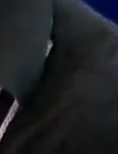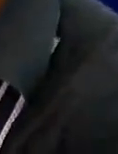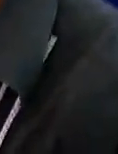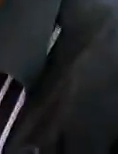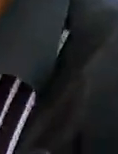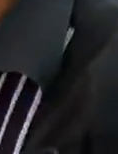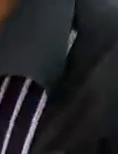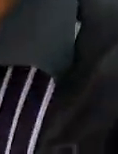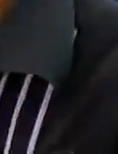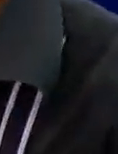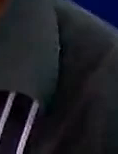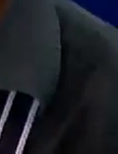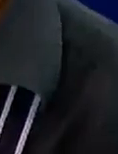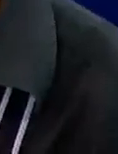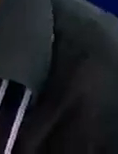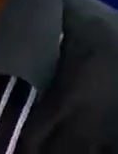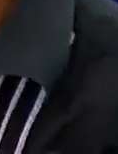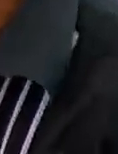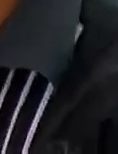ay